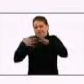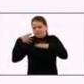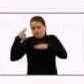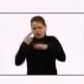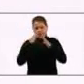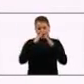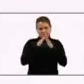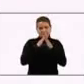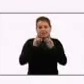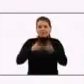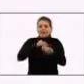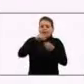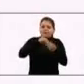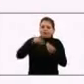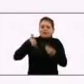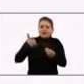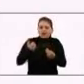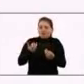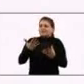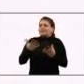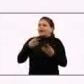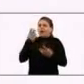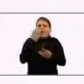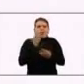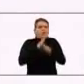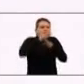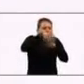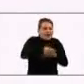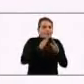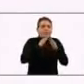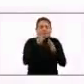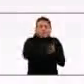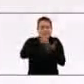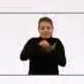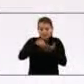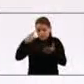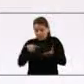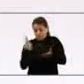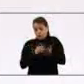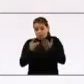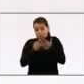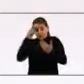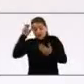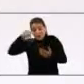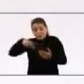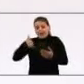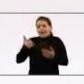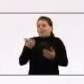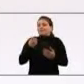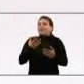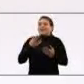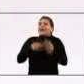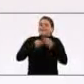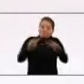mujeres jefas de hogar, de las familias jóvenes que buscan acceder a una vivienda por primera vez. Creamos el Plan Vivienda Joven, que entre